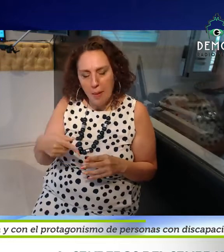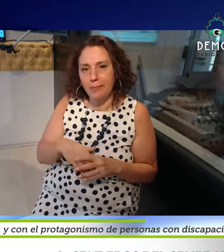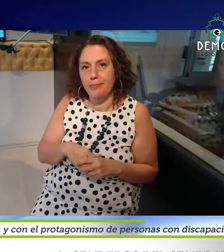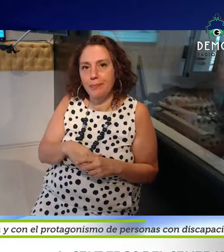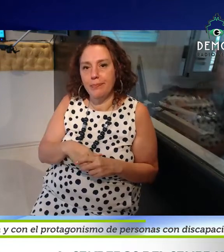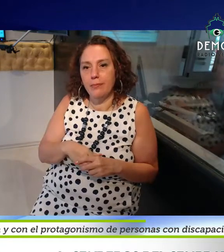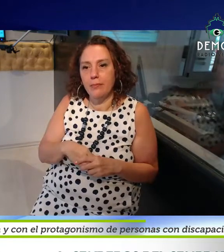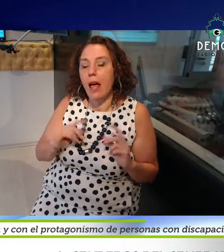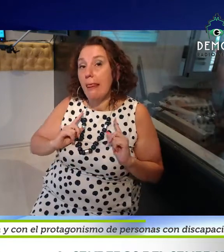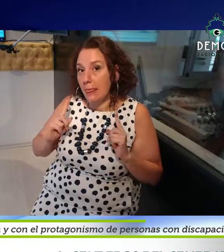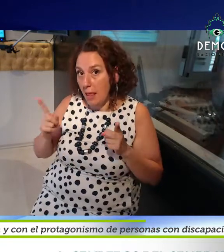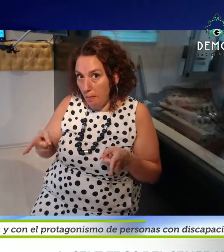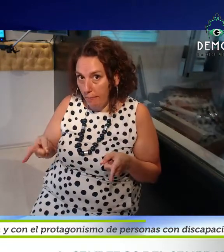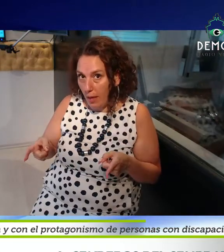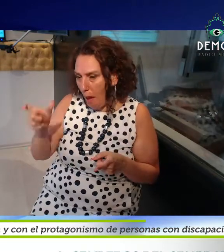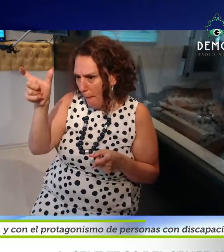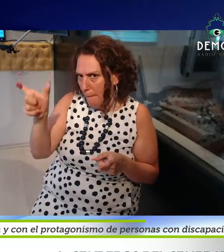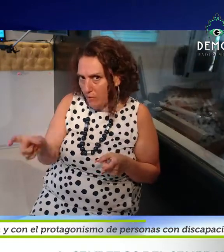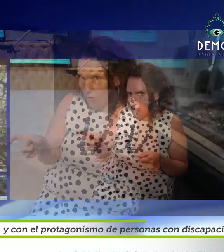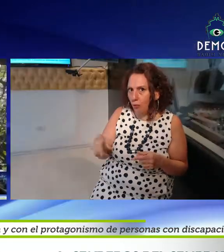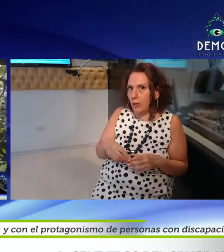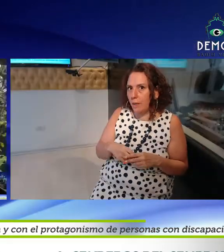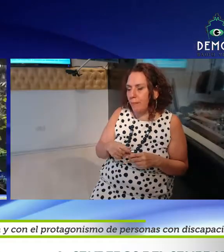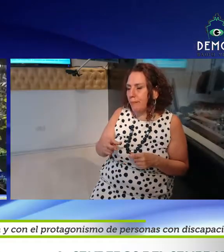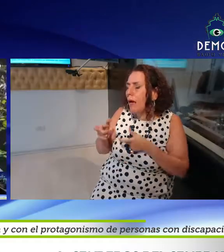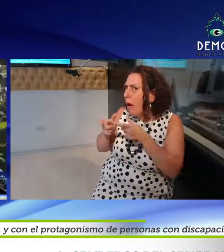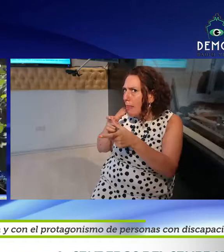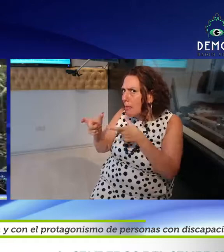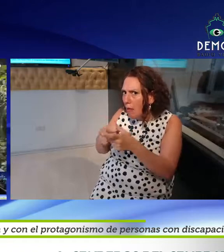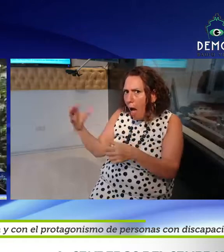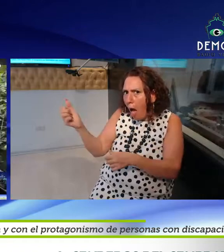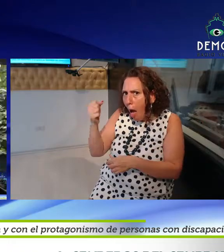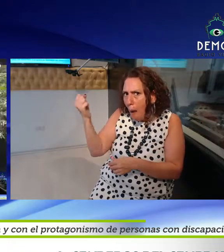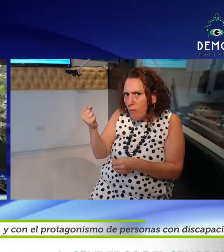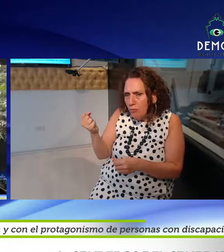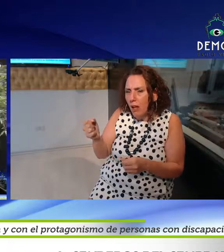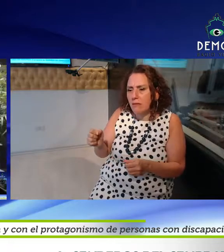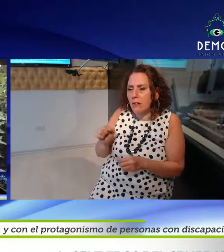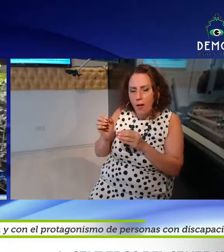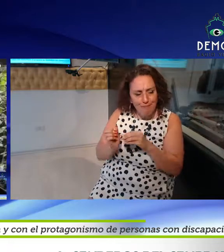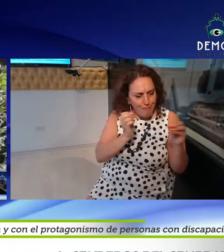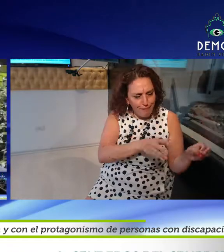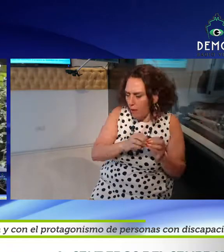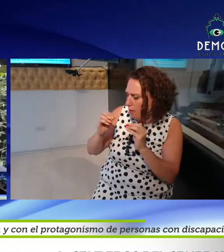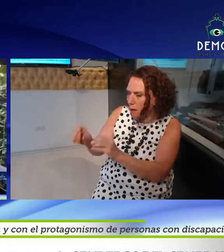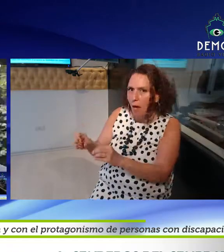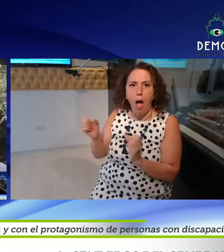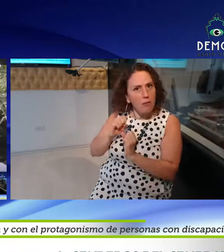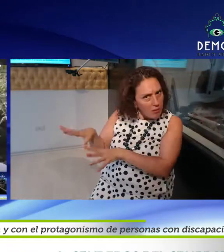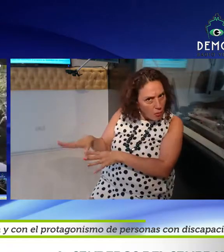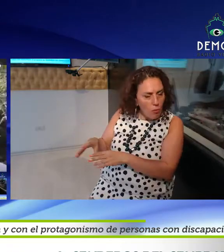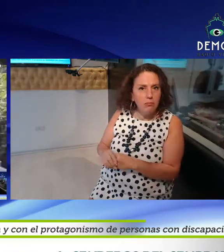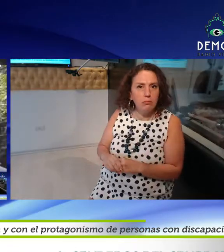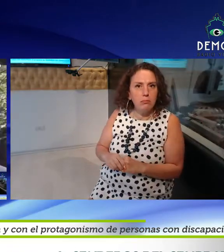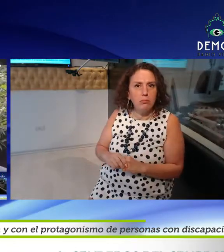de que también vino una chica también a hablar sobre la importancia de la separación de residuos. ¿Y qué más? Sí,